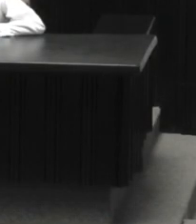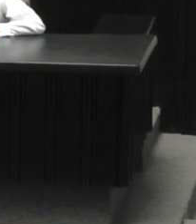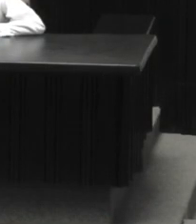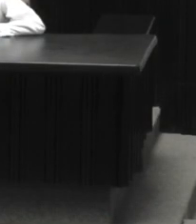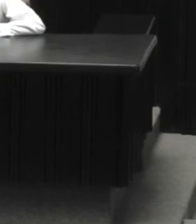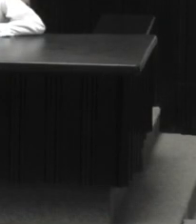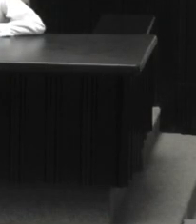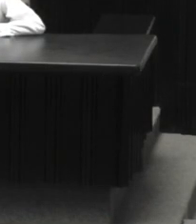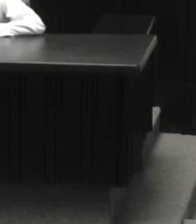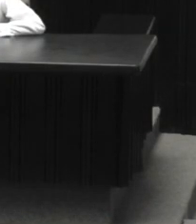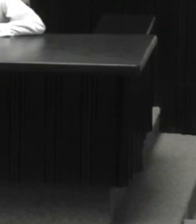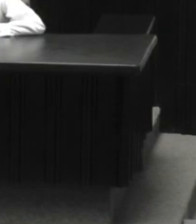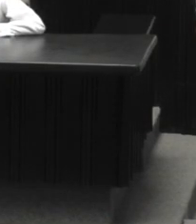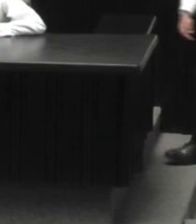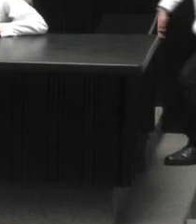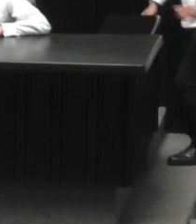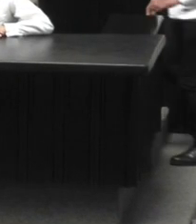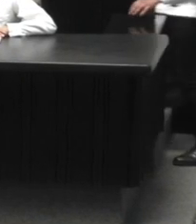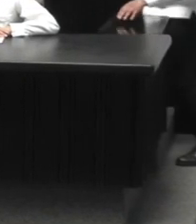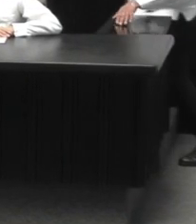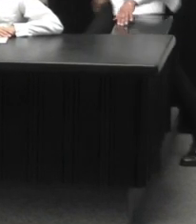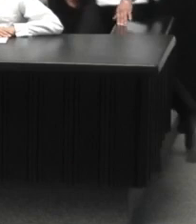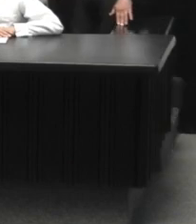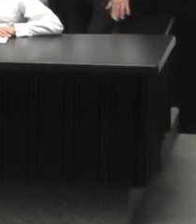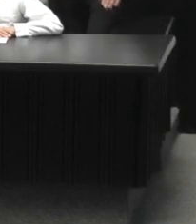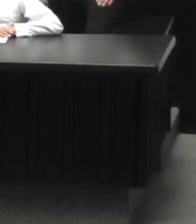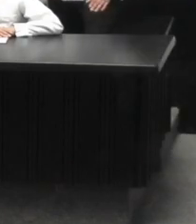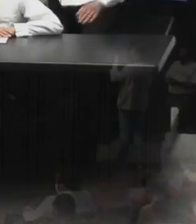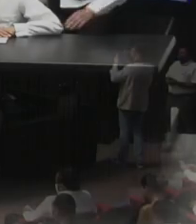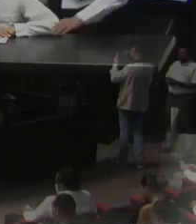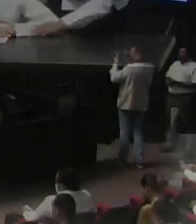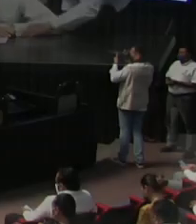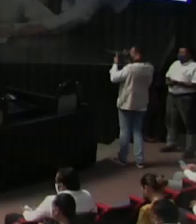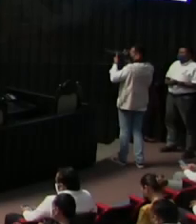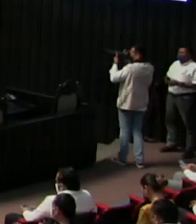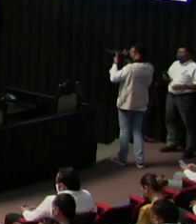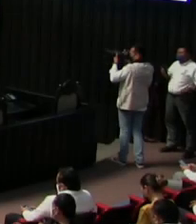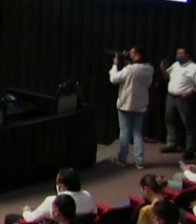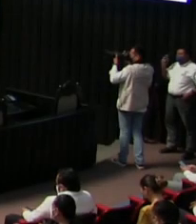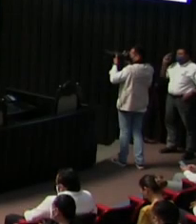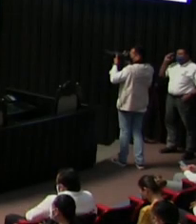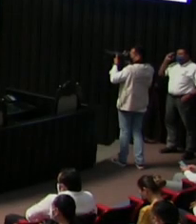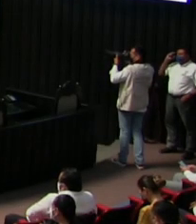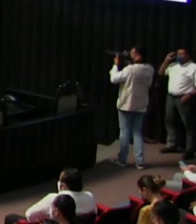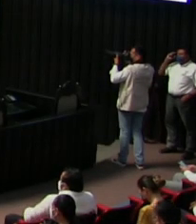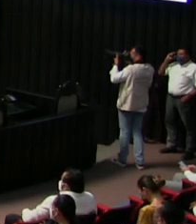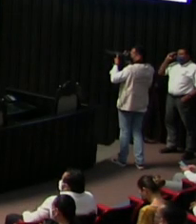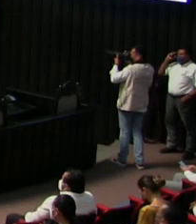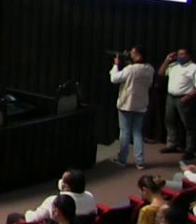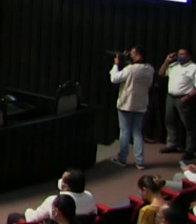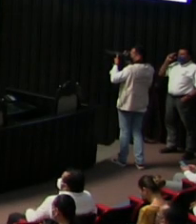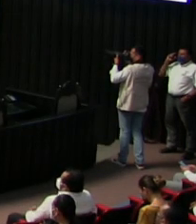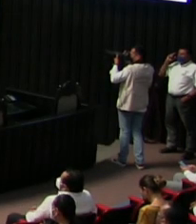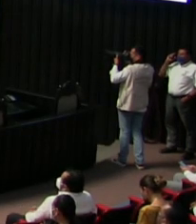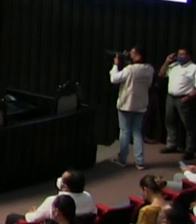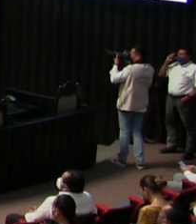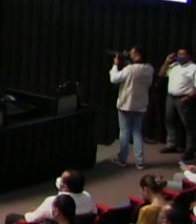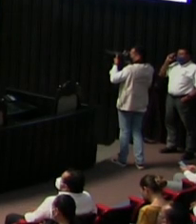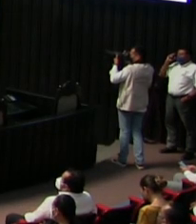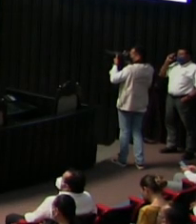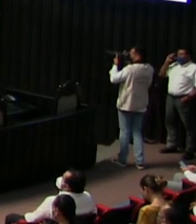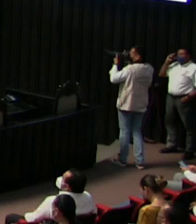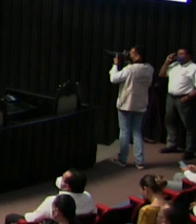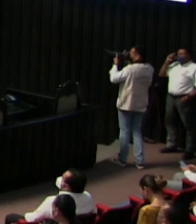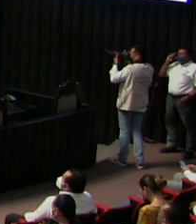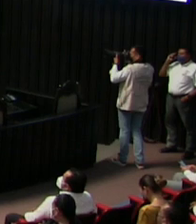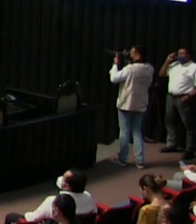Judicatura. Diputada Alicia Gutiérrez Balasís, Presidenta de la Mesa Directiva del Congreso y de la Legislatura de Quintana